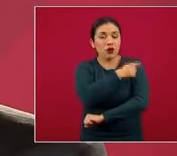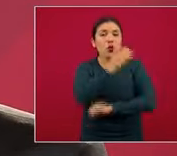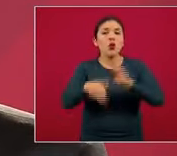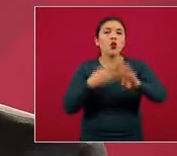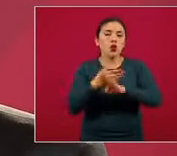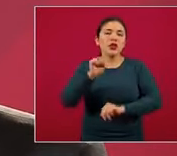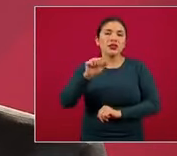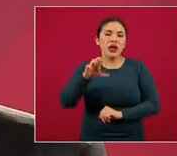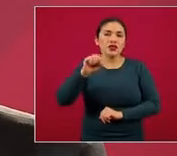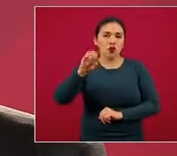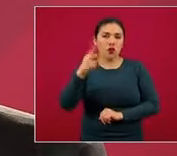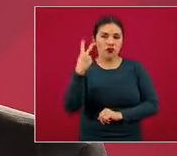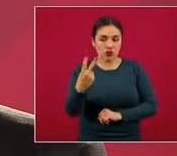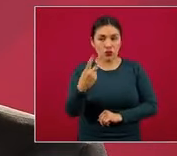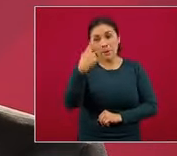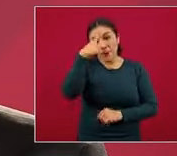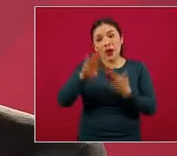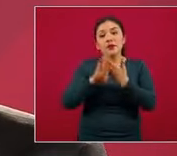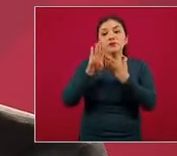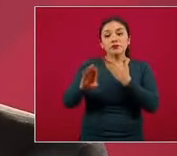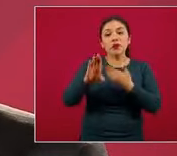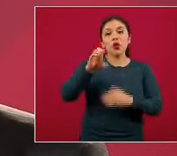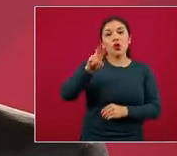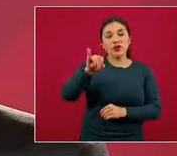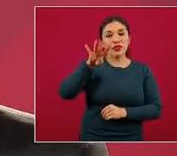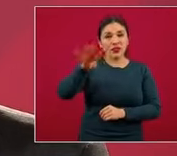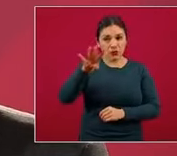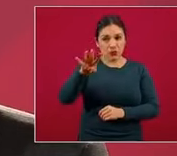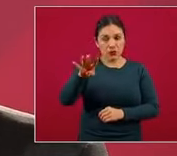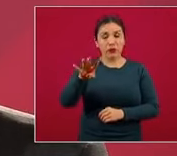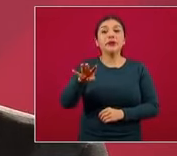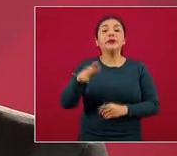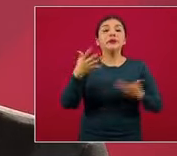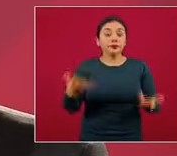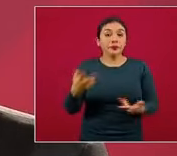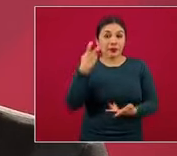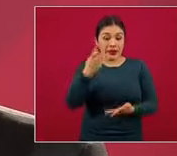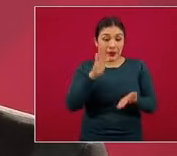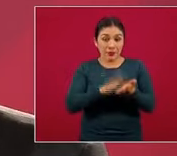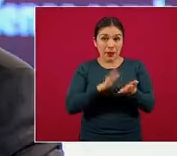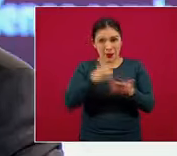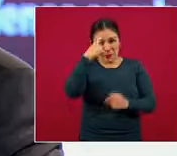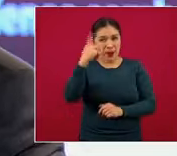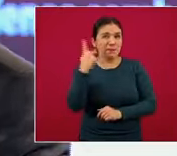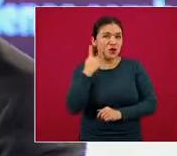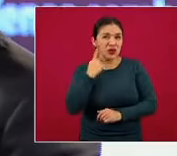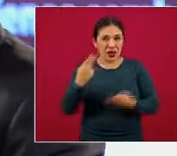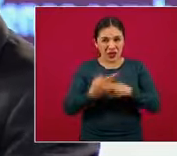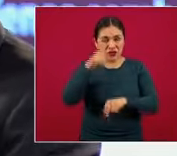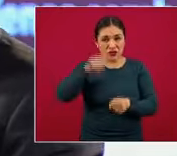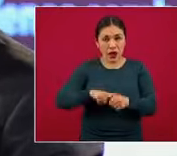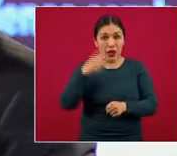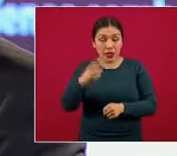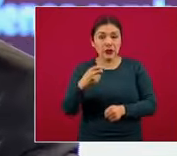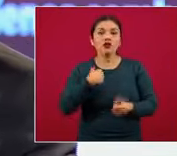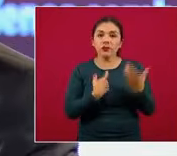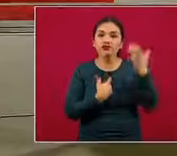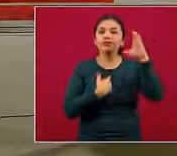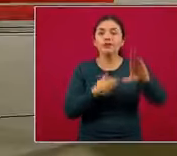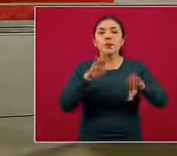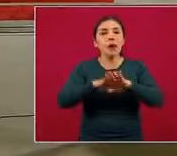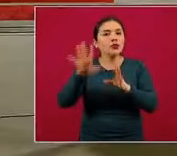virus SARS-CoV-2 y para prevenir COVID-19. Y en este documento de política nacional vamos a presentar de